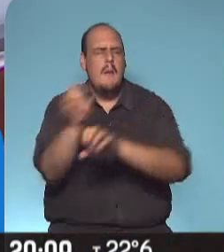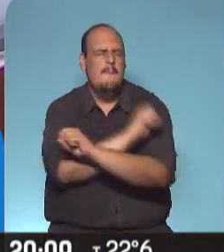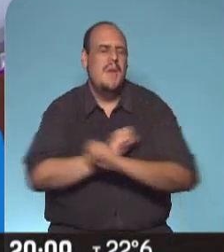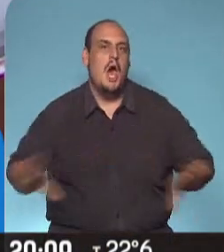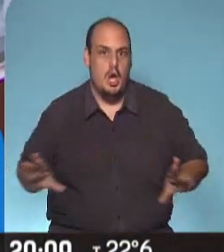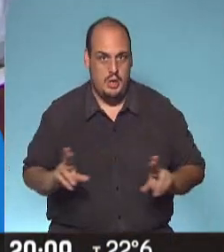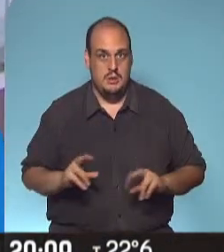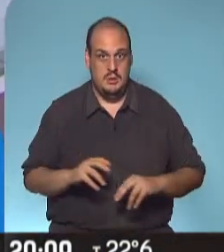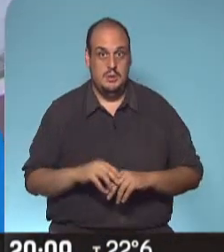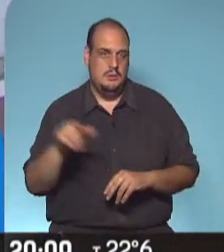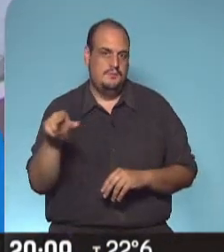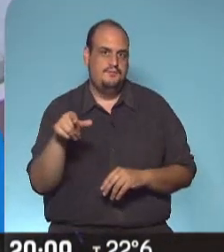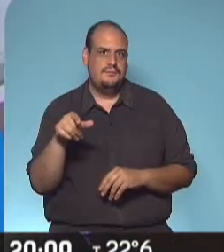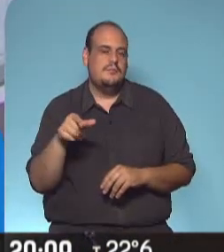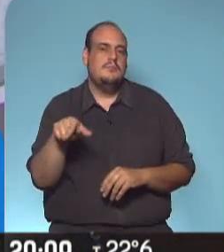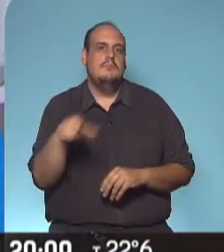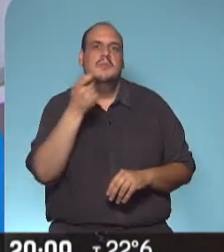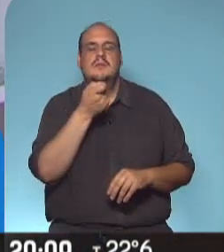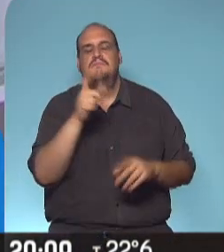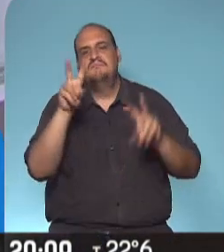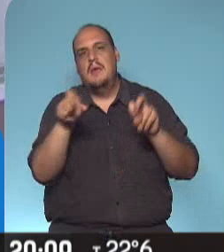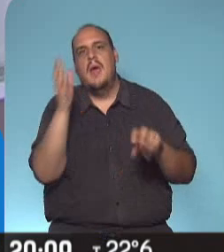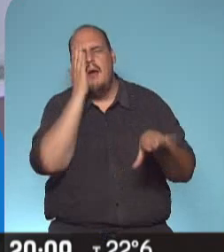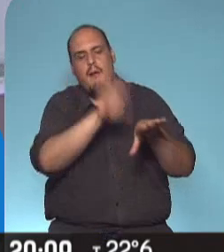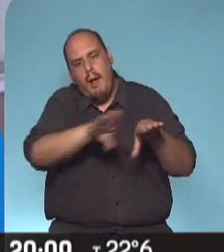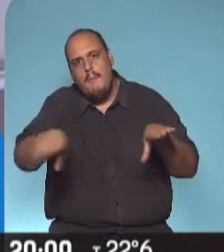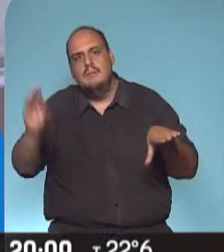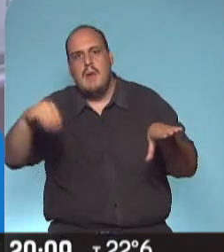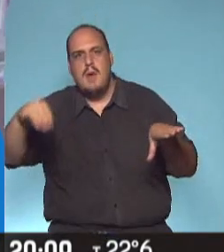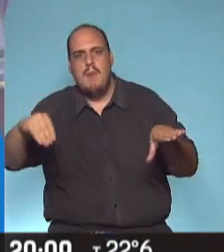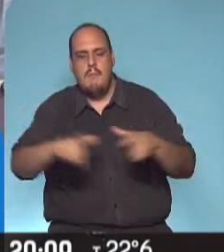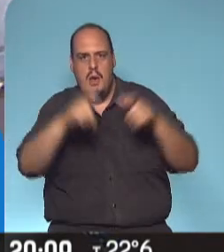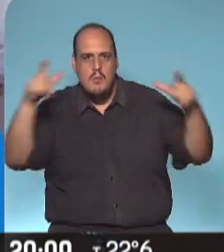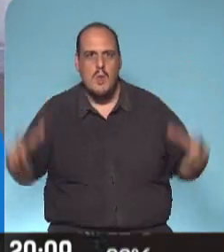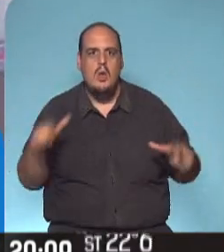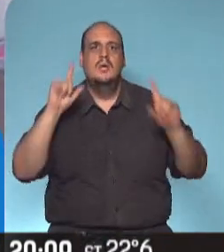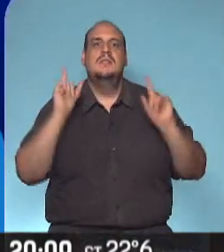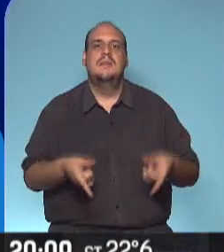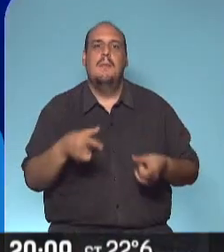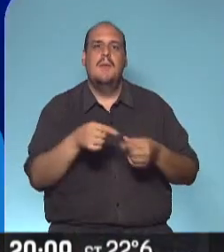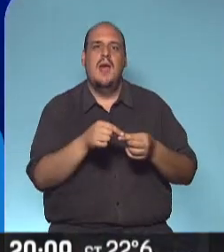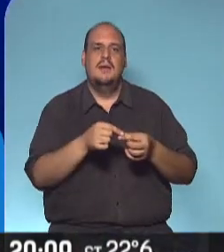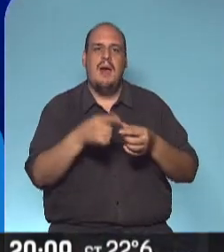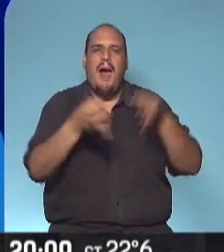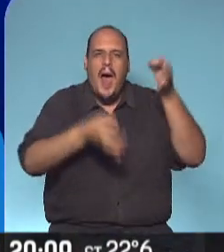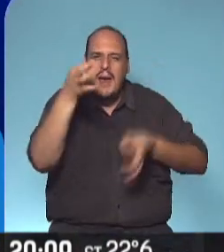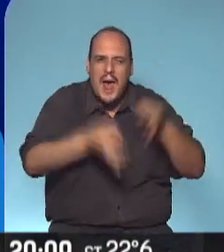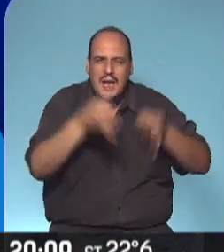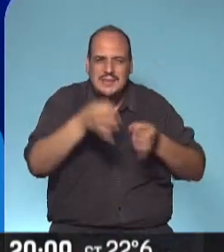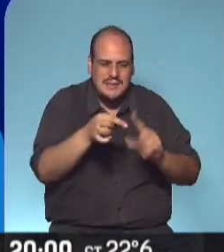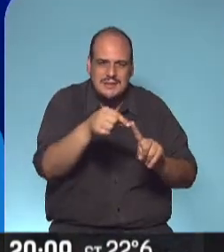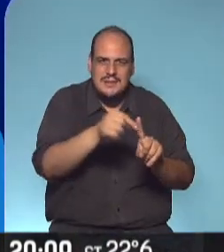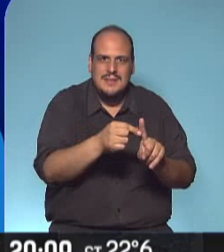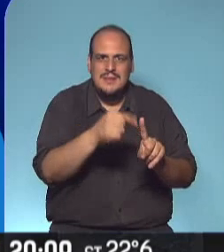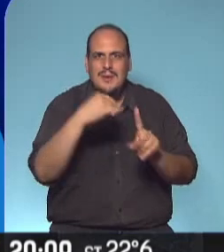peor escenario posible es decir multiplicar las camas ya tener los famosos reactivos y famosos respiradores que estaban en